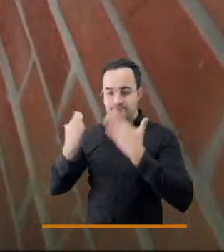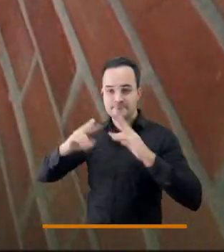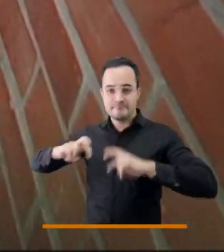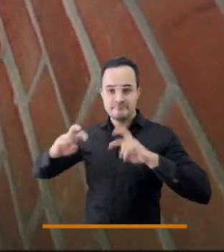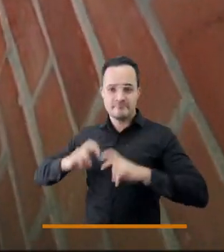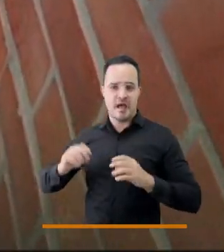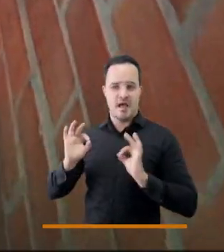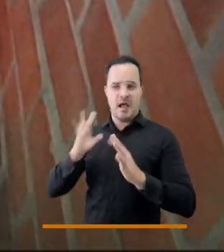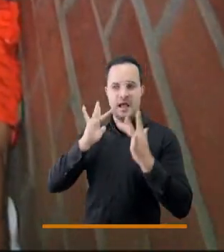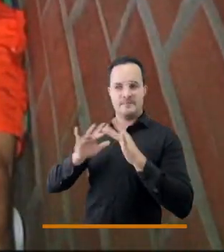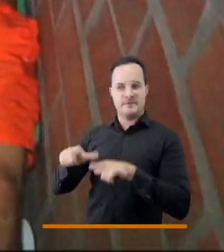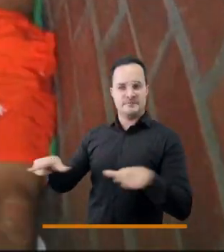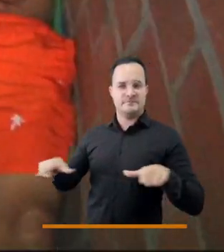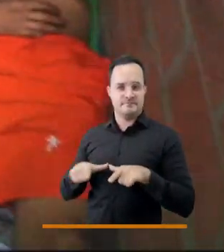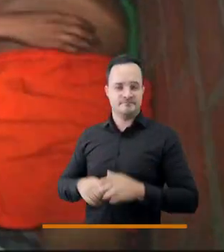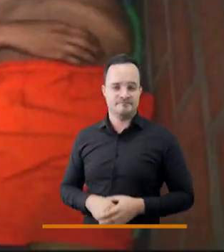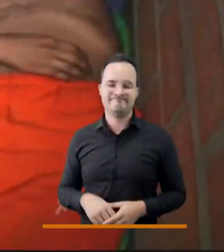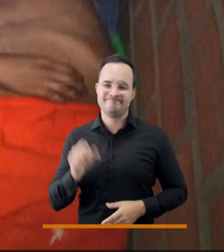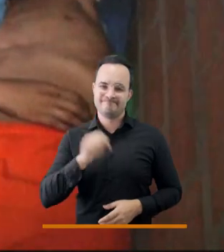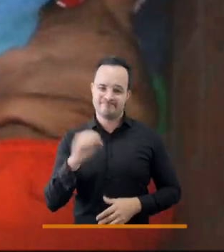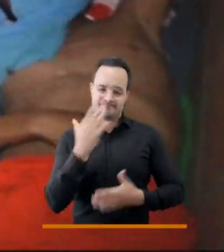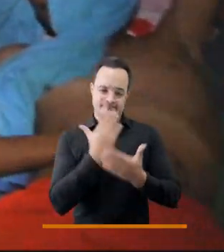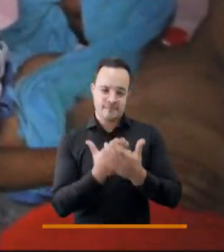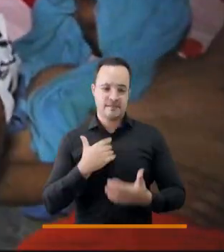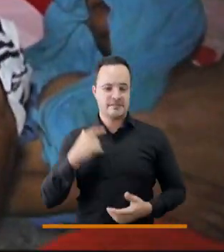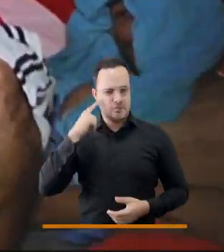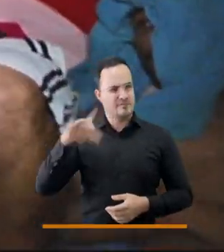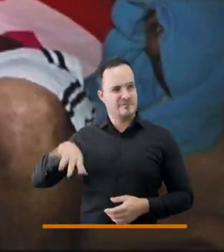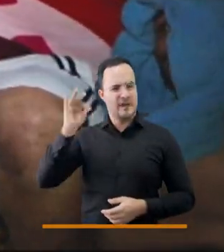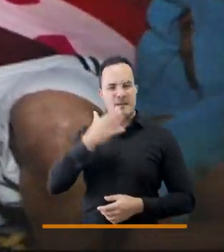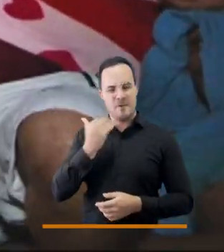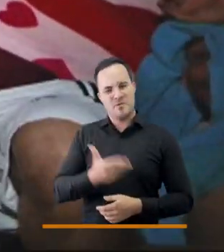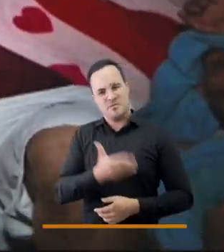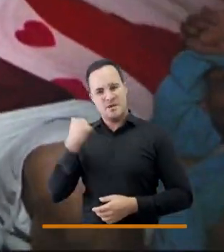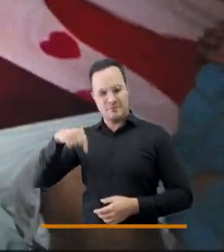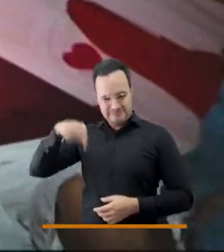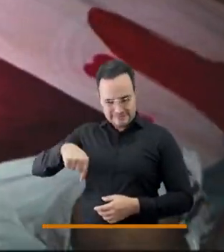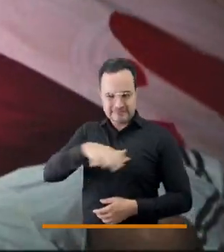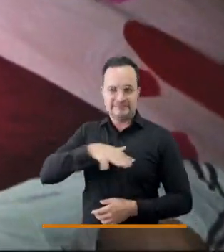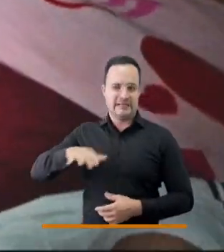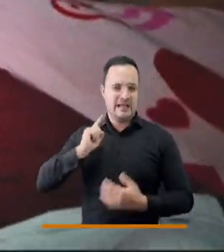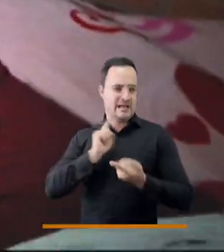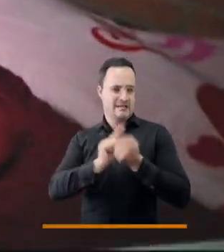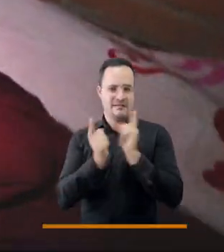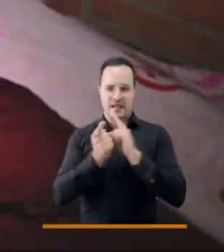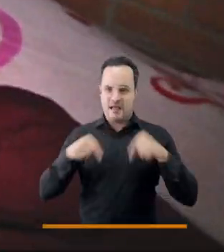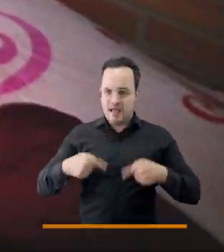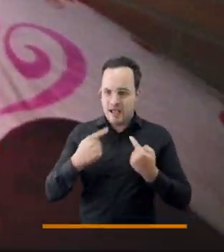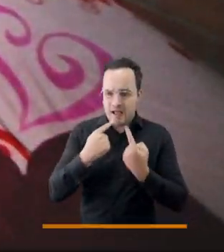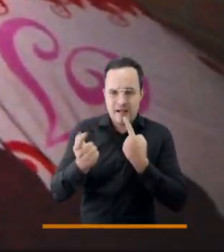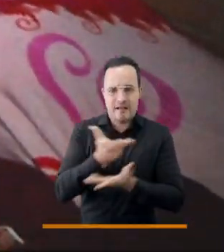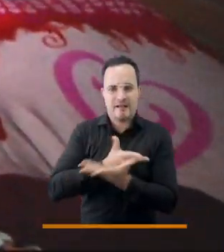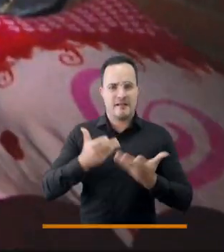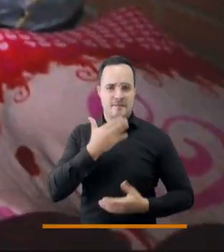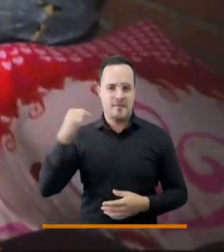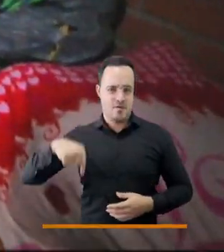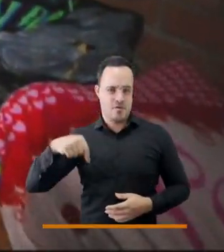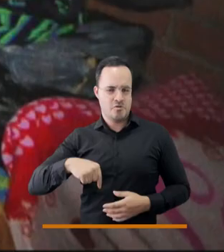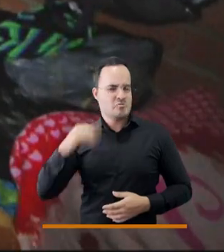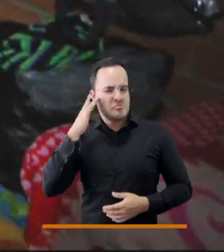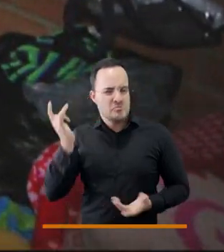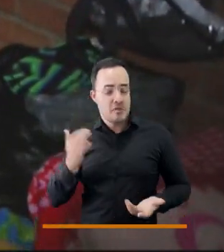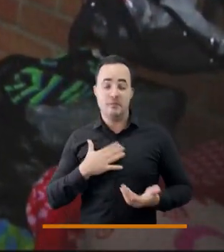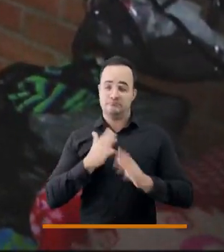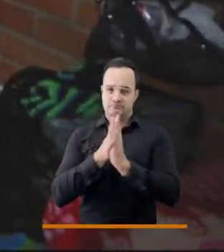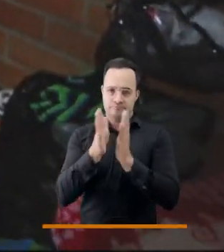sitio, escogí directamente que estuviéramos en el corregimiento de San Cristóbal, porque estoy de acuerdo